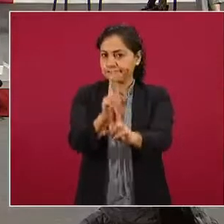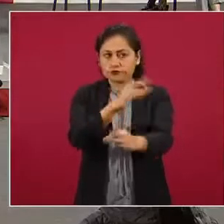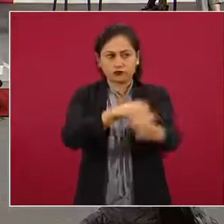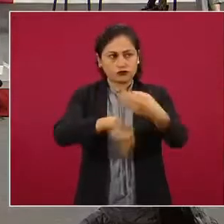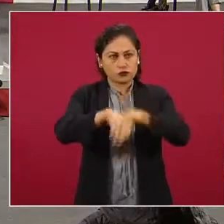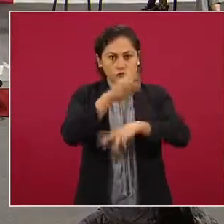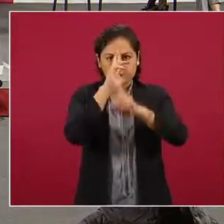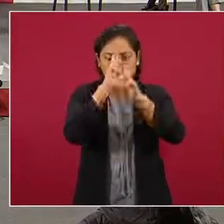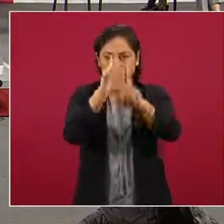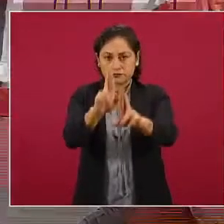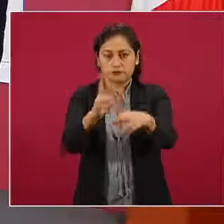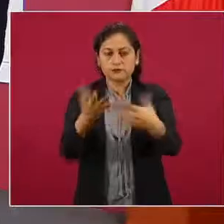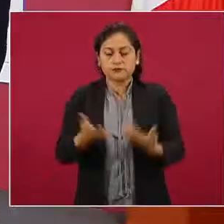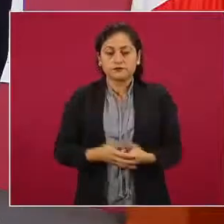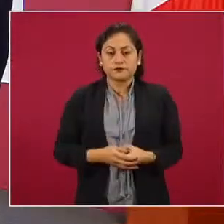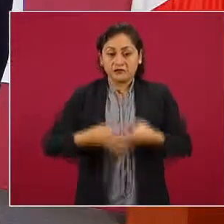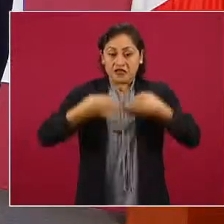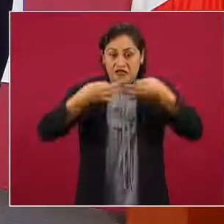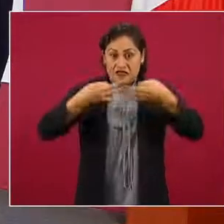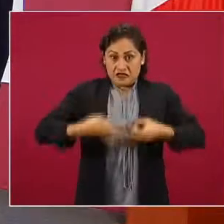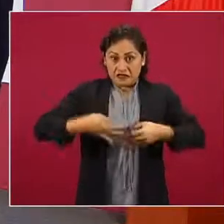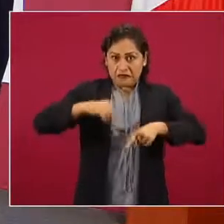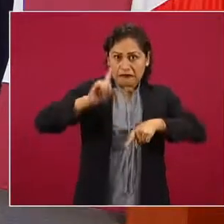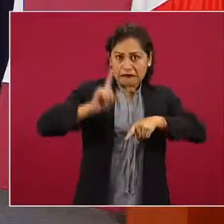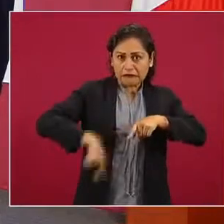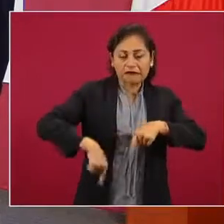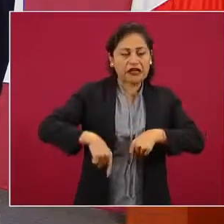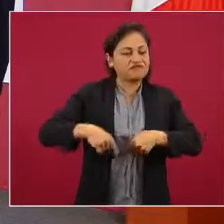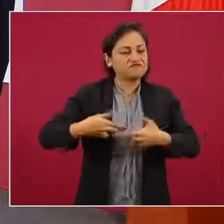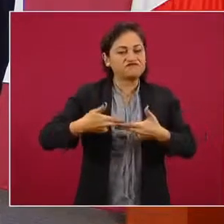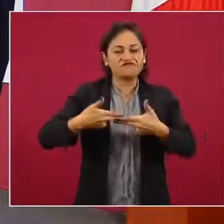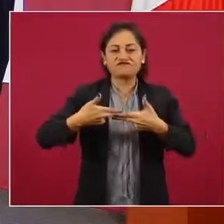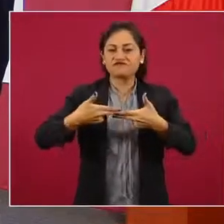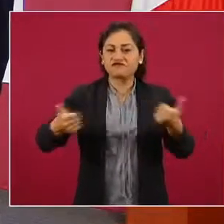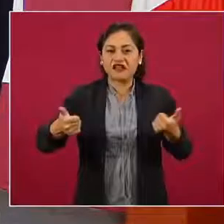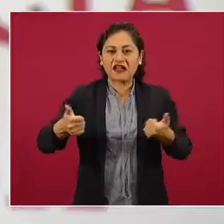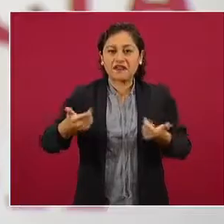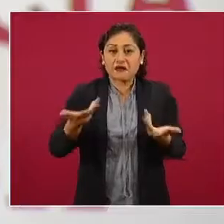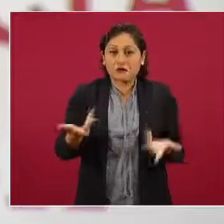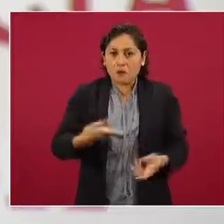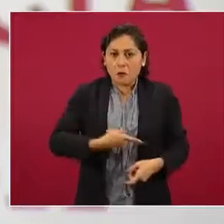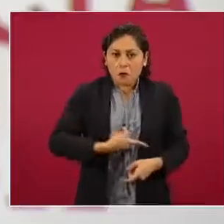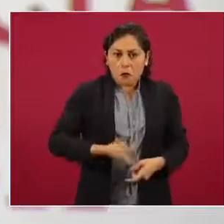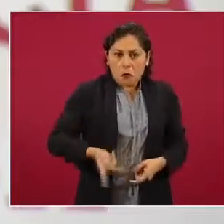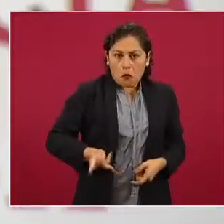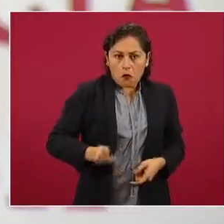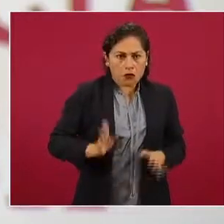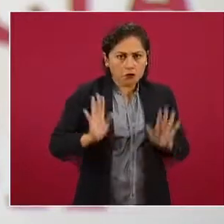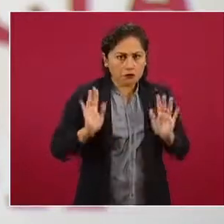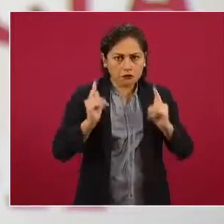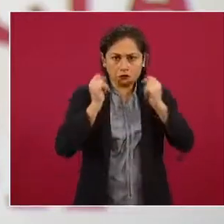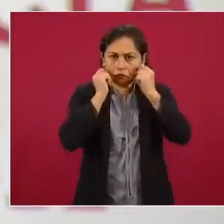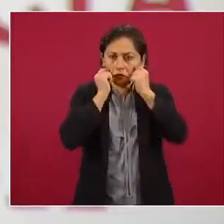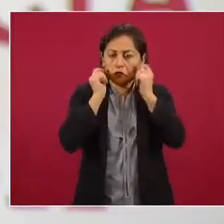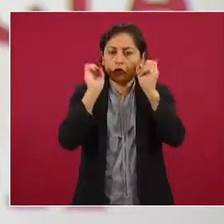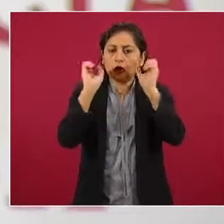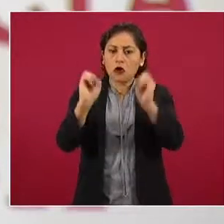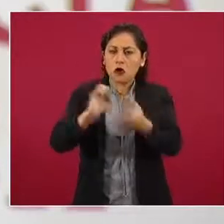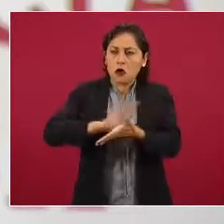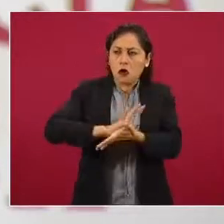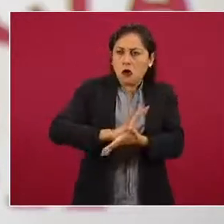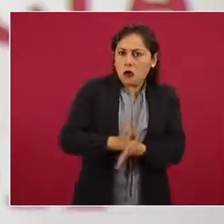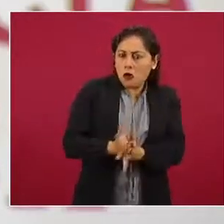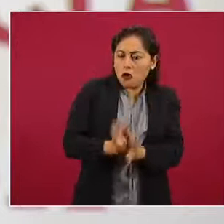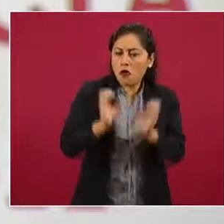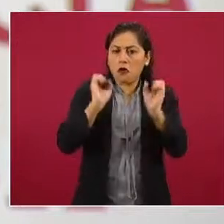nadie pueden quitarte tu dignidad, ni la pobreza, ni el hambre, ni la agresión, la